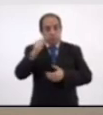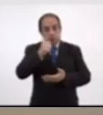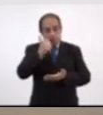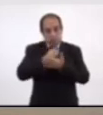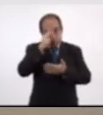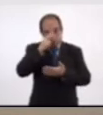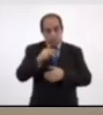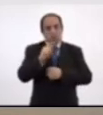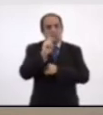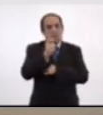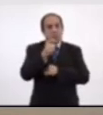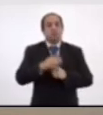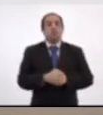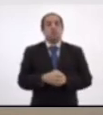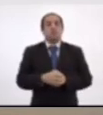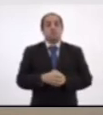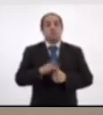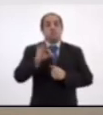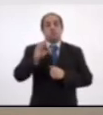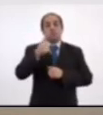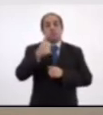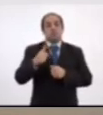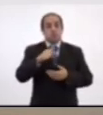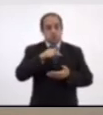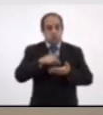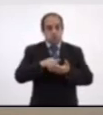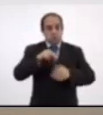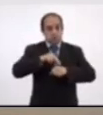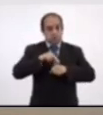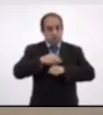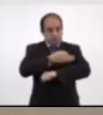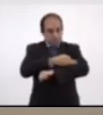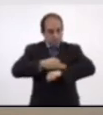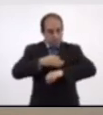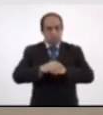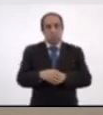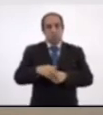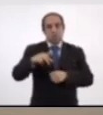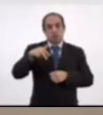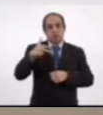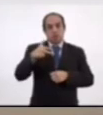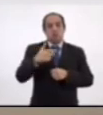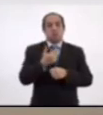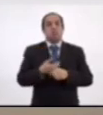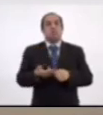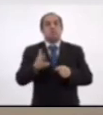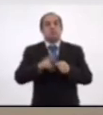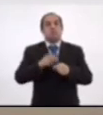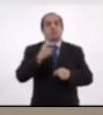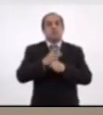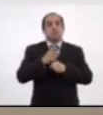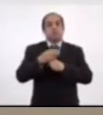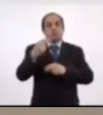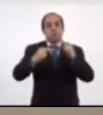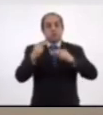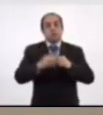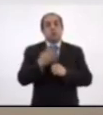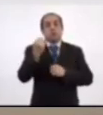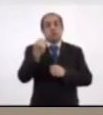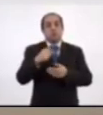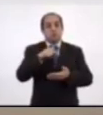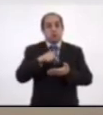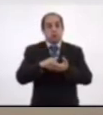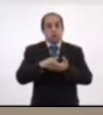México eso significa 46 unidades de medicina familiar, 13 hospitales de segundo nivel y 9 unidades médicas de